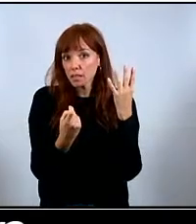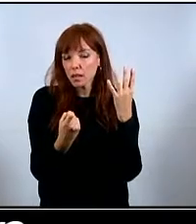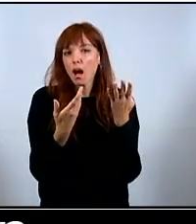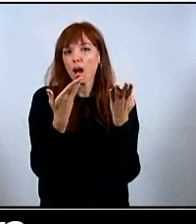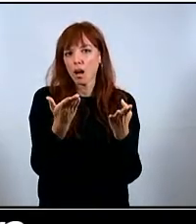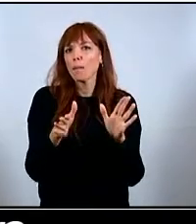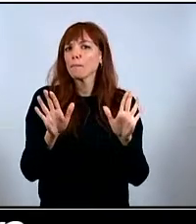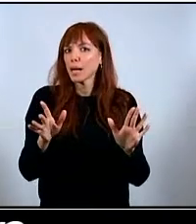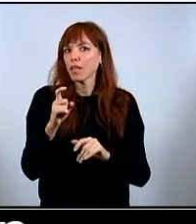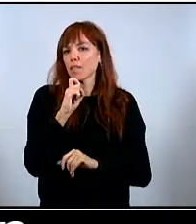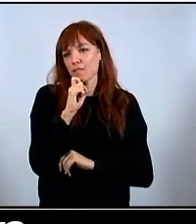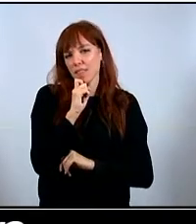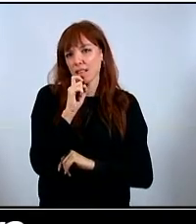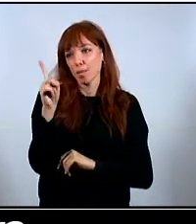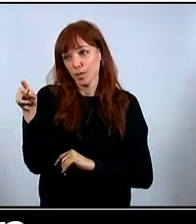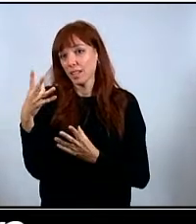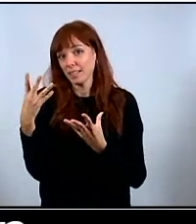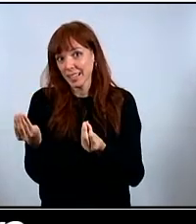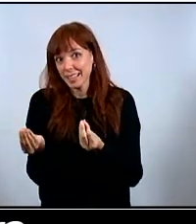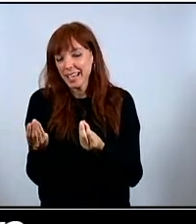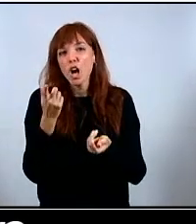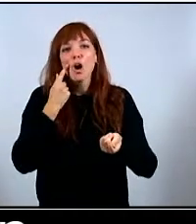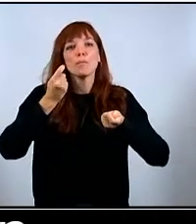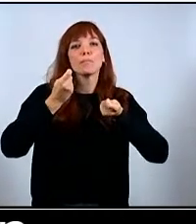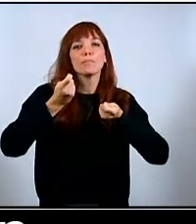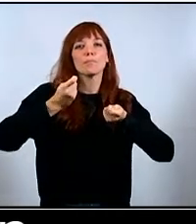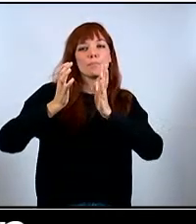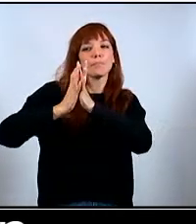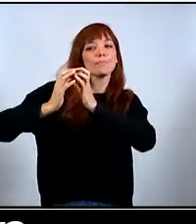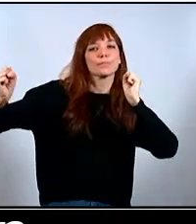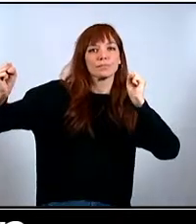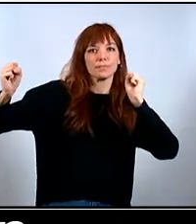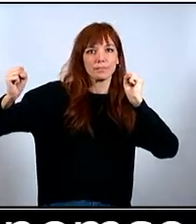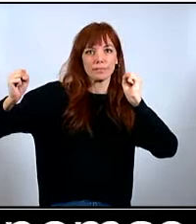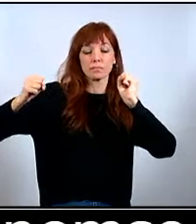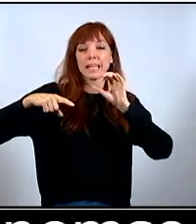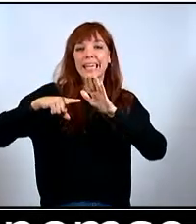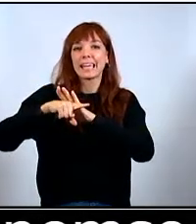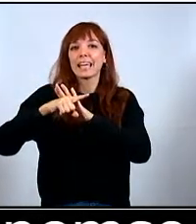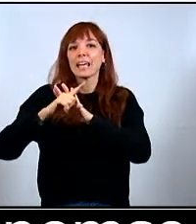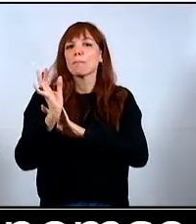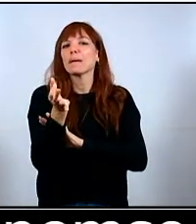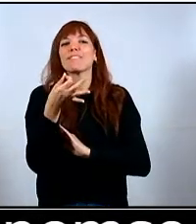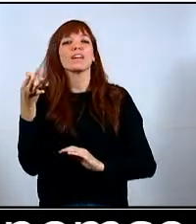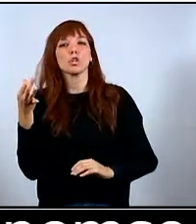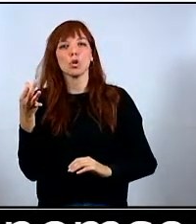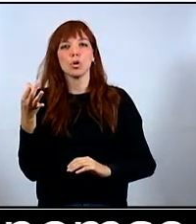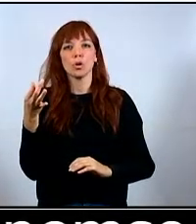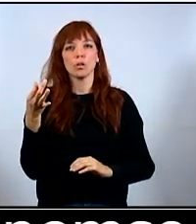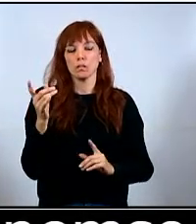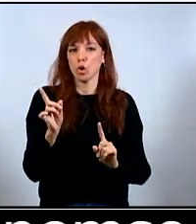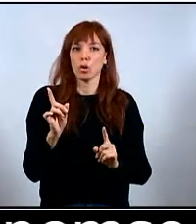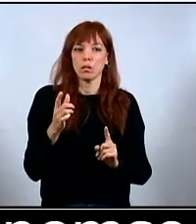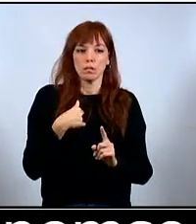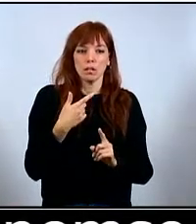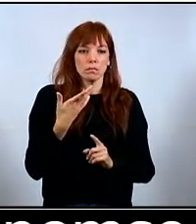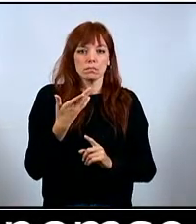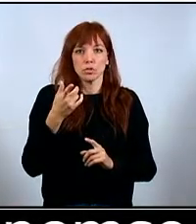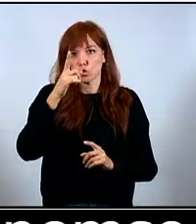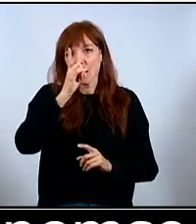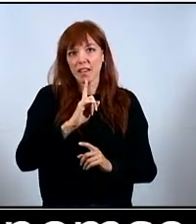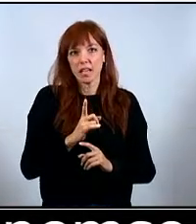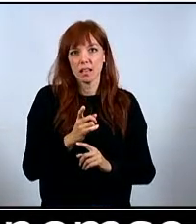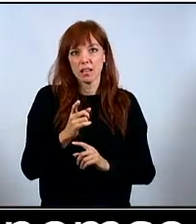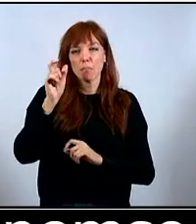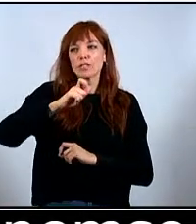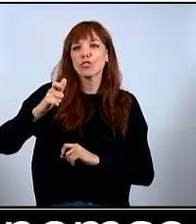tienen que entender ustedes, es que nosotros coordinemos esa ayuda con excelencia y con cariño, si no sabemos ni siquiera que están